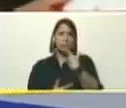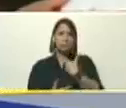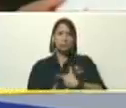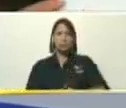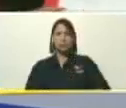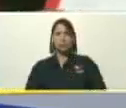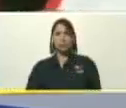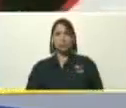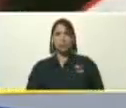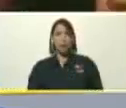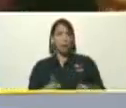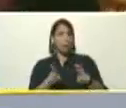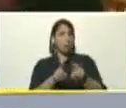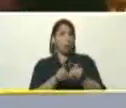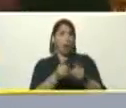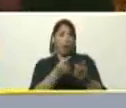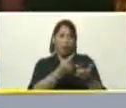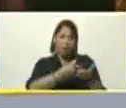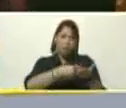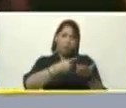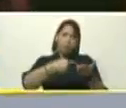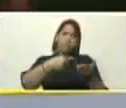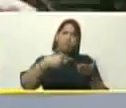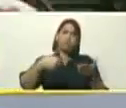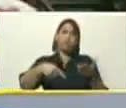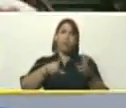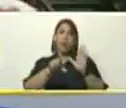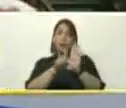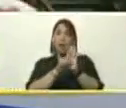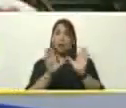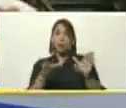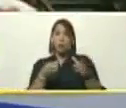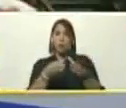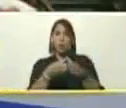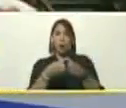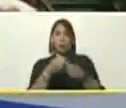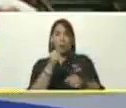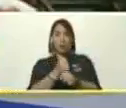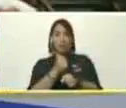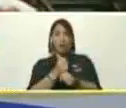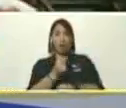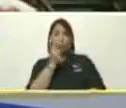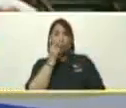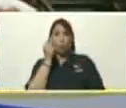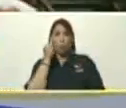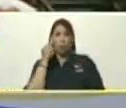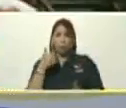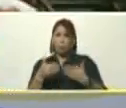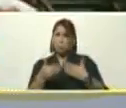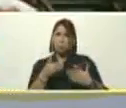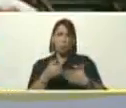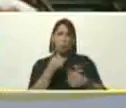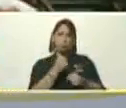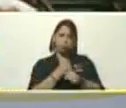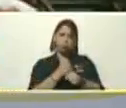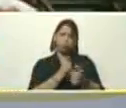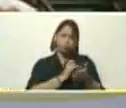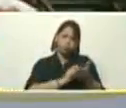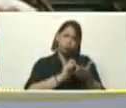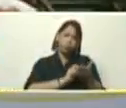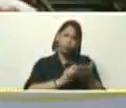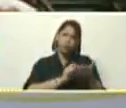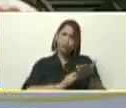Así él escribió la ley orgánica de los trabajadores y trabajadoras y dijo,